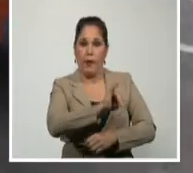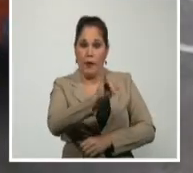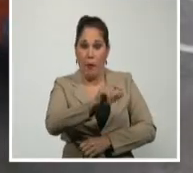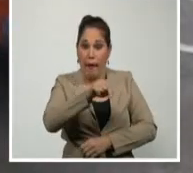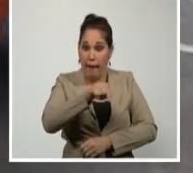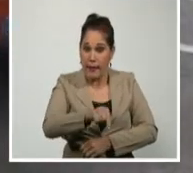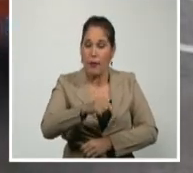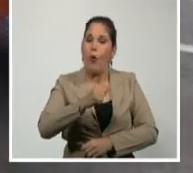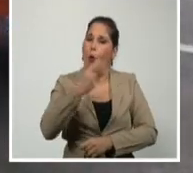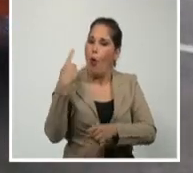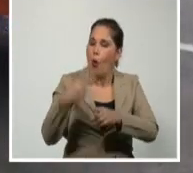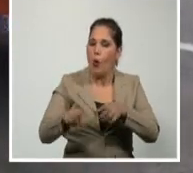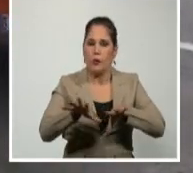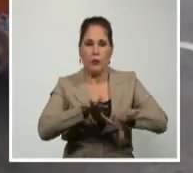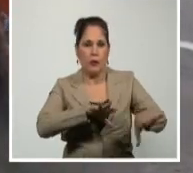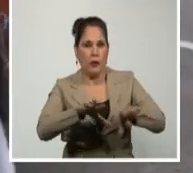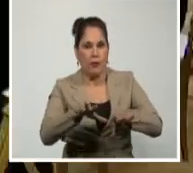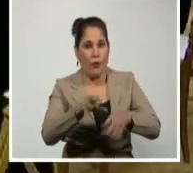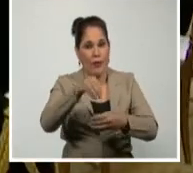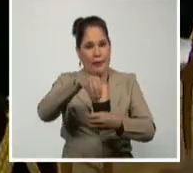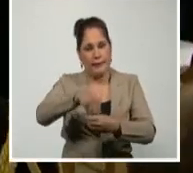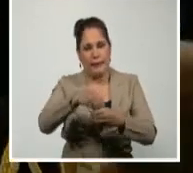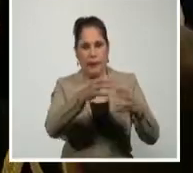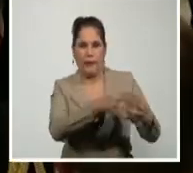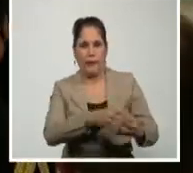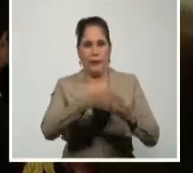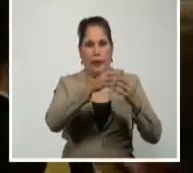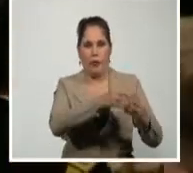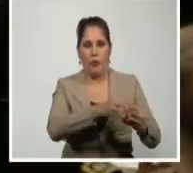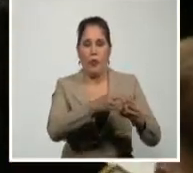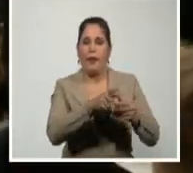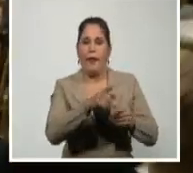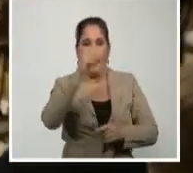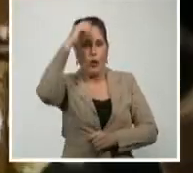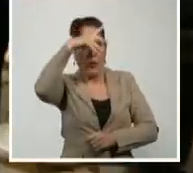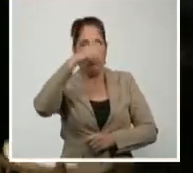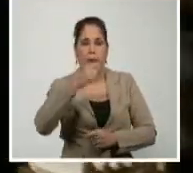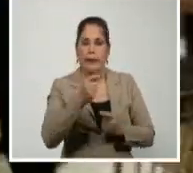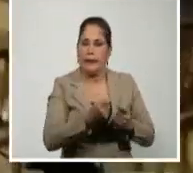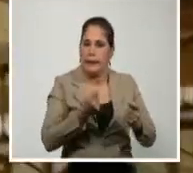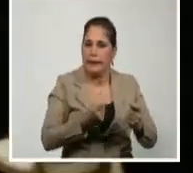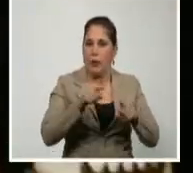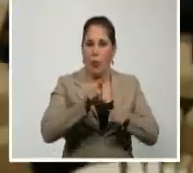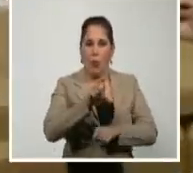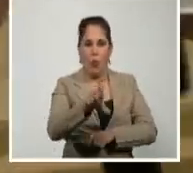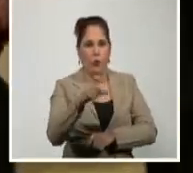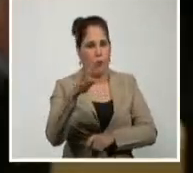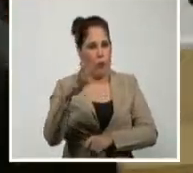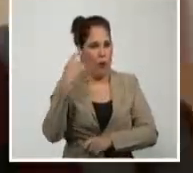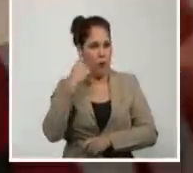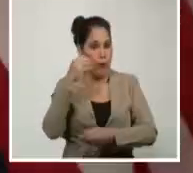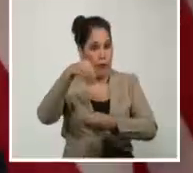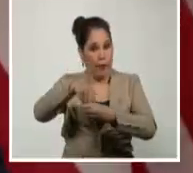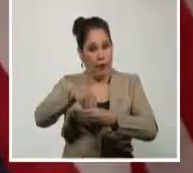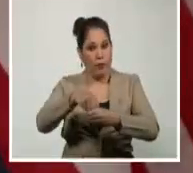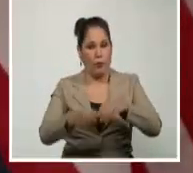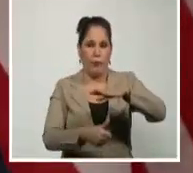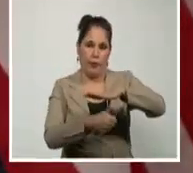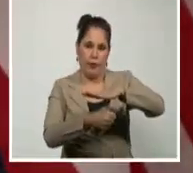de otra acción unilateral y deliberada entre las tantas llevadas a cabo durante los últimos 4 años de su